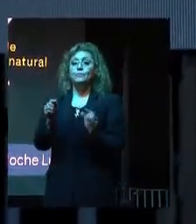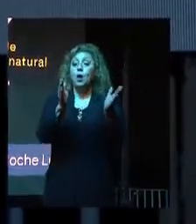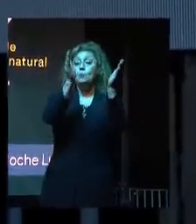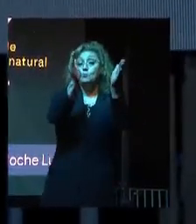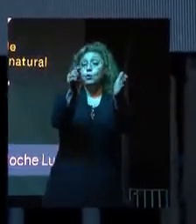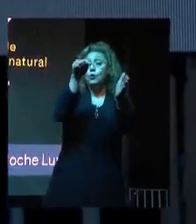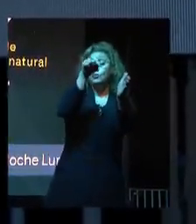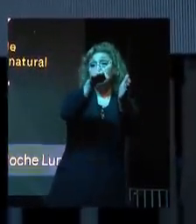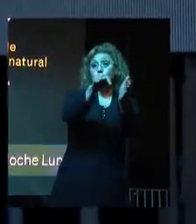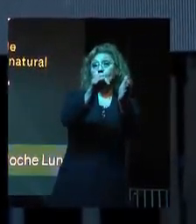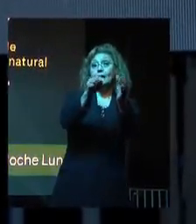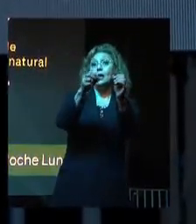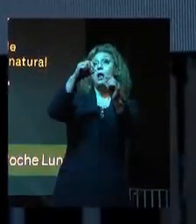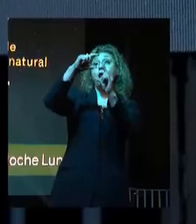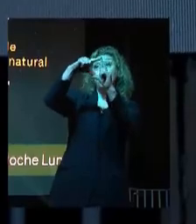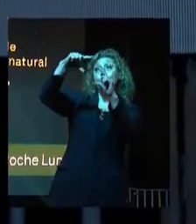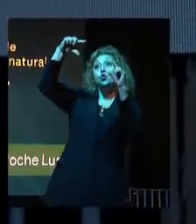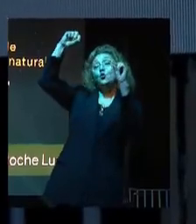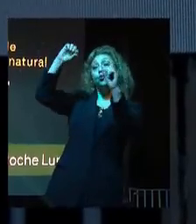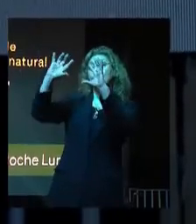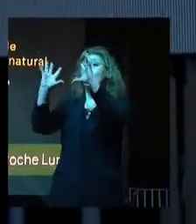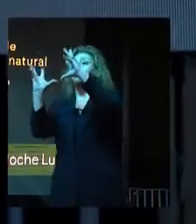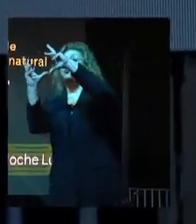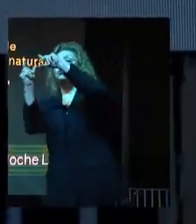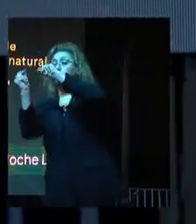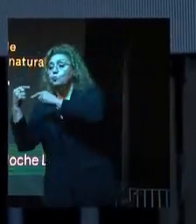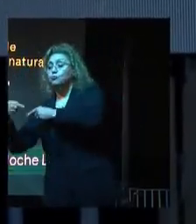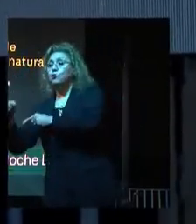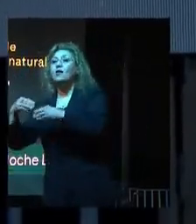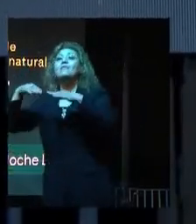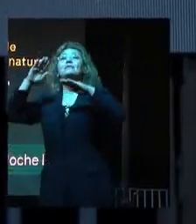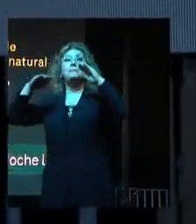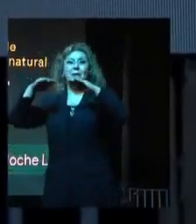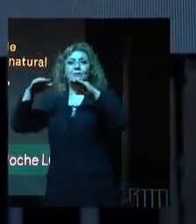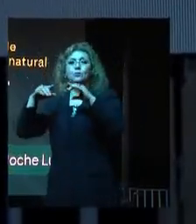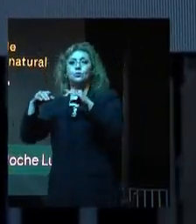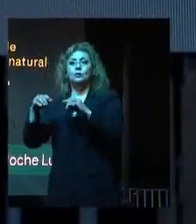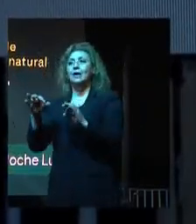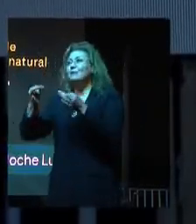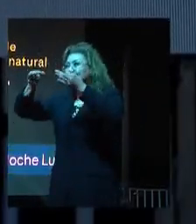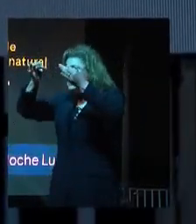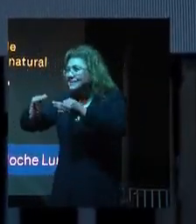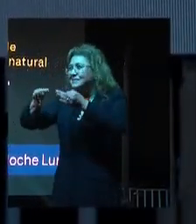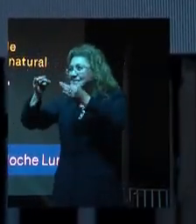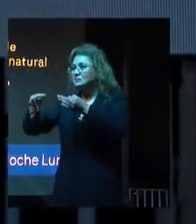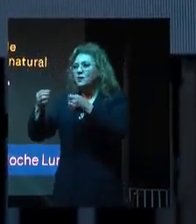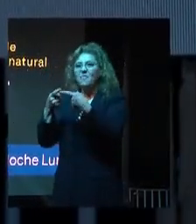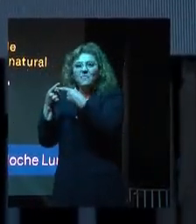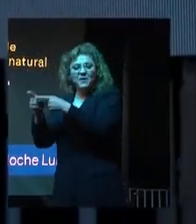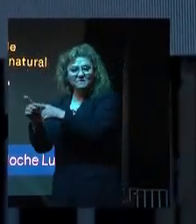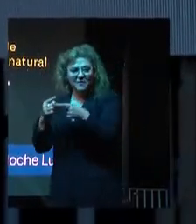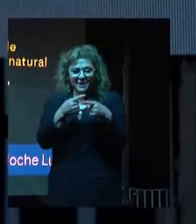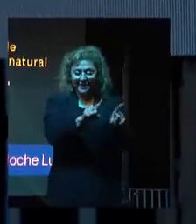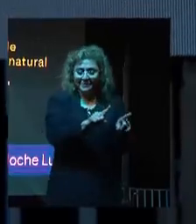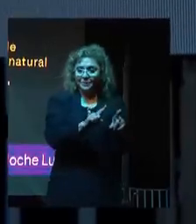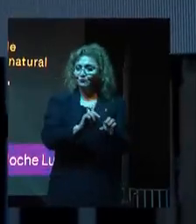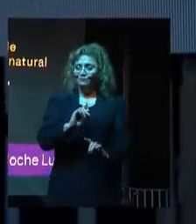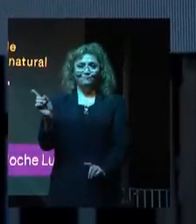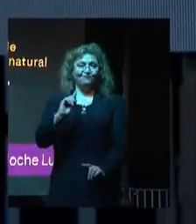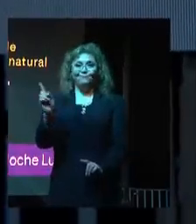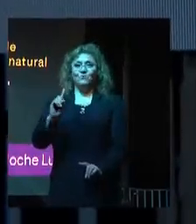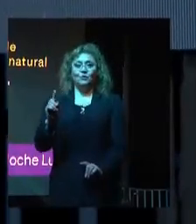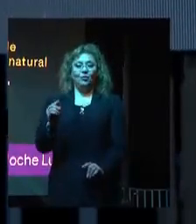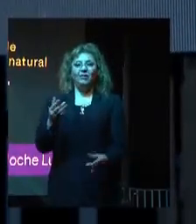cuarto creciente, otro con luna llena, otro con cuarto menguante. Y te aseguro que no va a haber ninguna diferencia en el sembrado. ¿Sí, qué tiene que ver